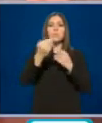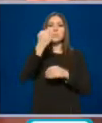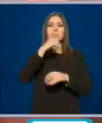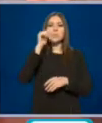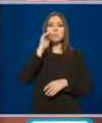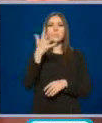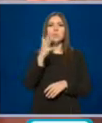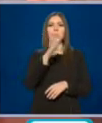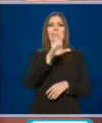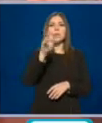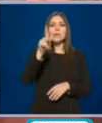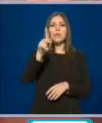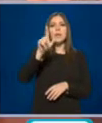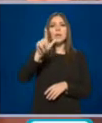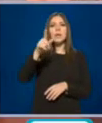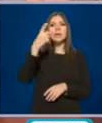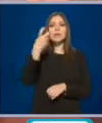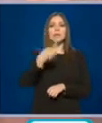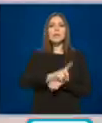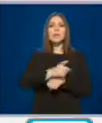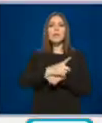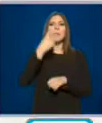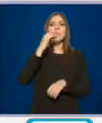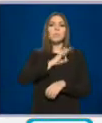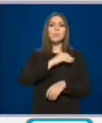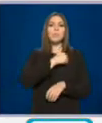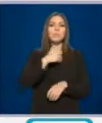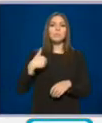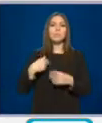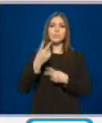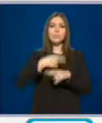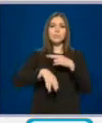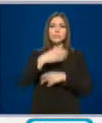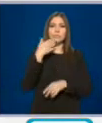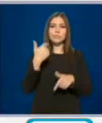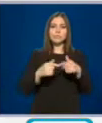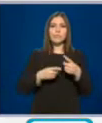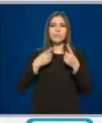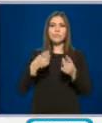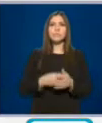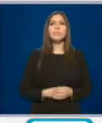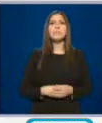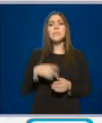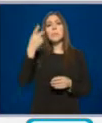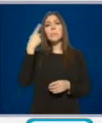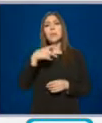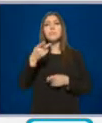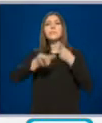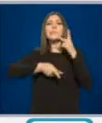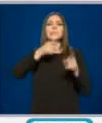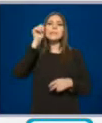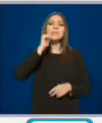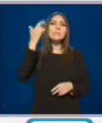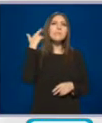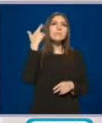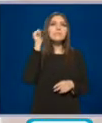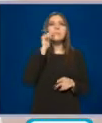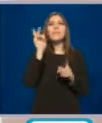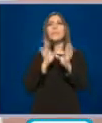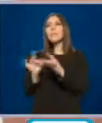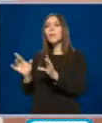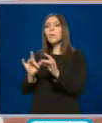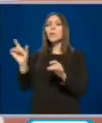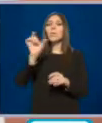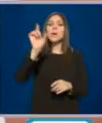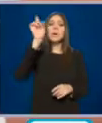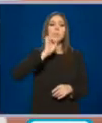por día para poder llevar a cabo este proceso. Ok. Sí. Oye, Alicia, pero se escucha de todo. Cuando una mujer entra en esta etapa,